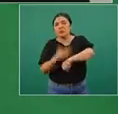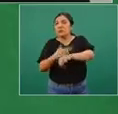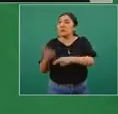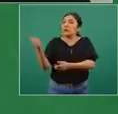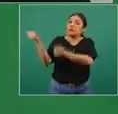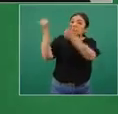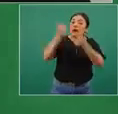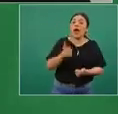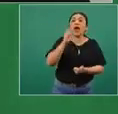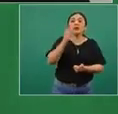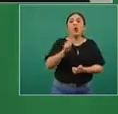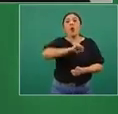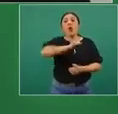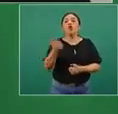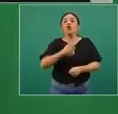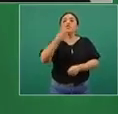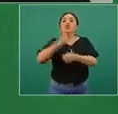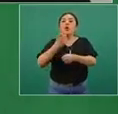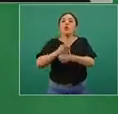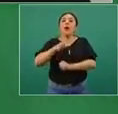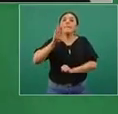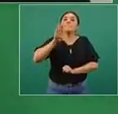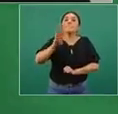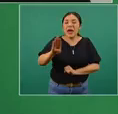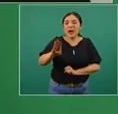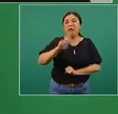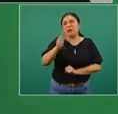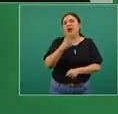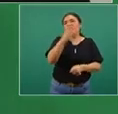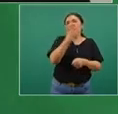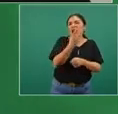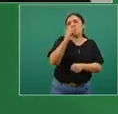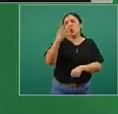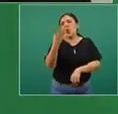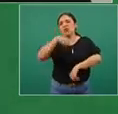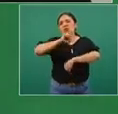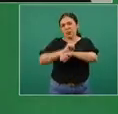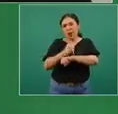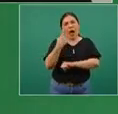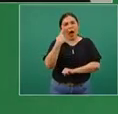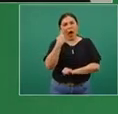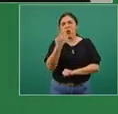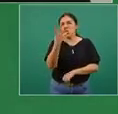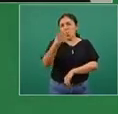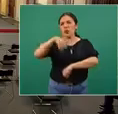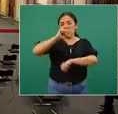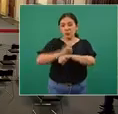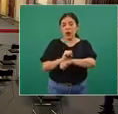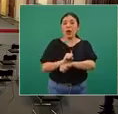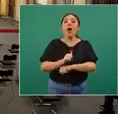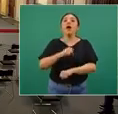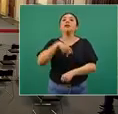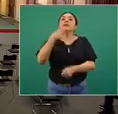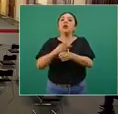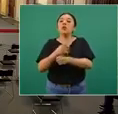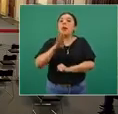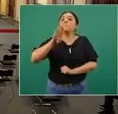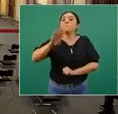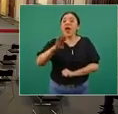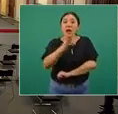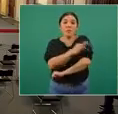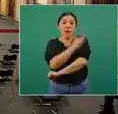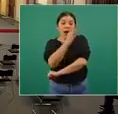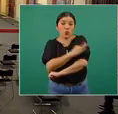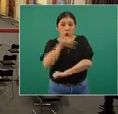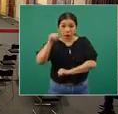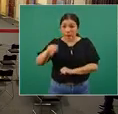vacuna Sputnik es entre la tercera y la cuarta semana, específicamente alrededor de la cuarta semana, el componente B. El